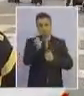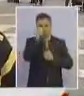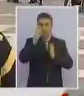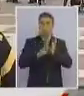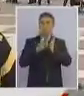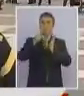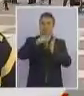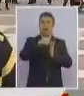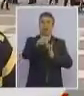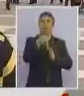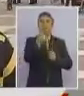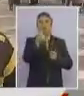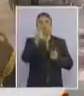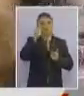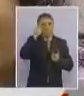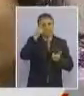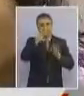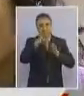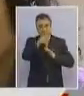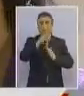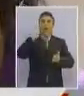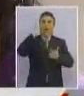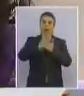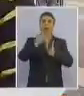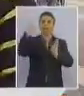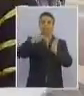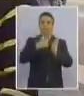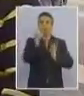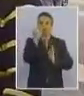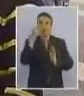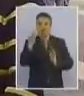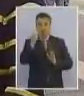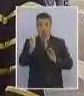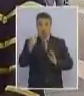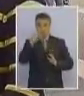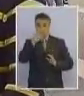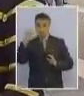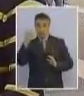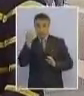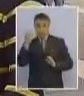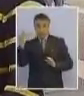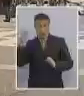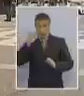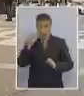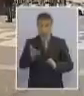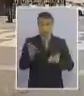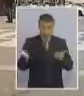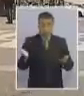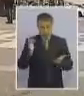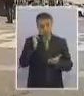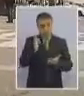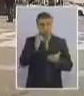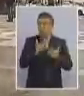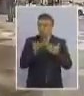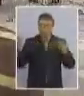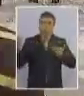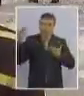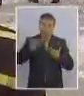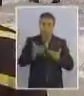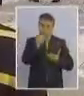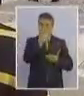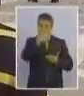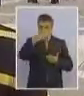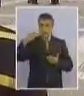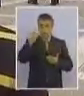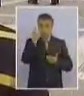vivienda de cuanto más menos está pensando hasta mil se le podrían dar hasta 300 huéspedes de subsidio por supuesto cualquiera o cualquier aporte 50 800